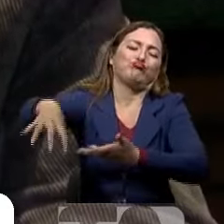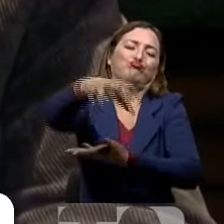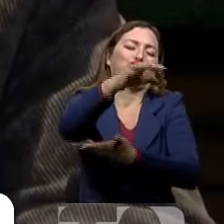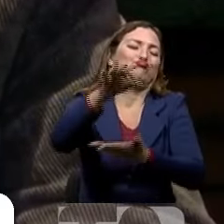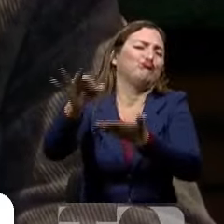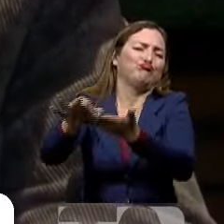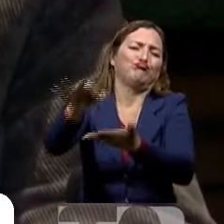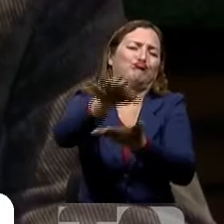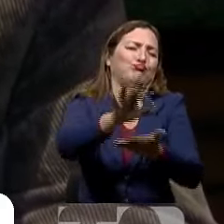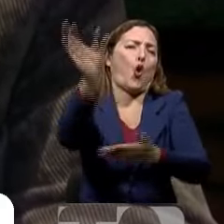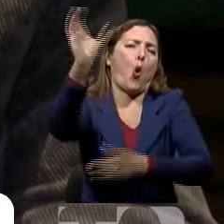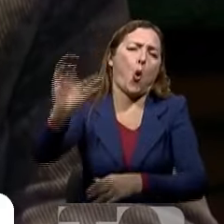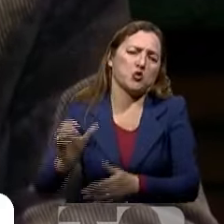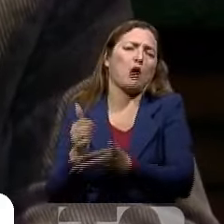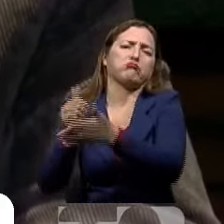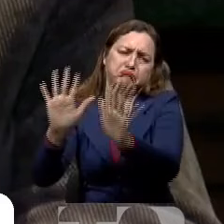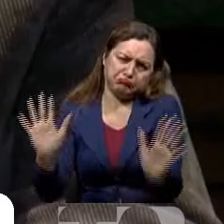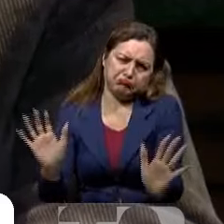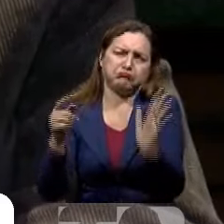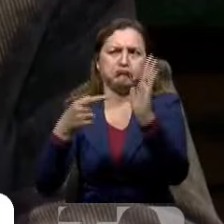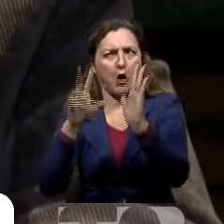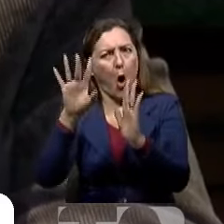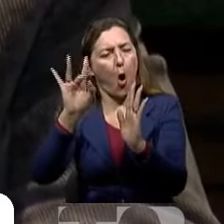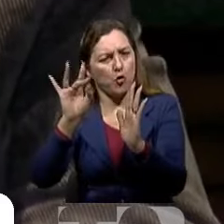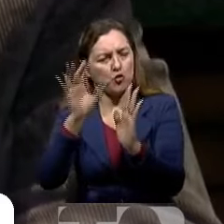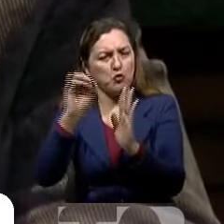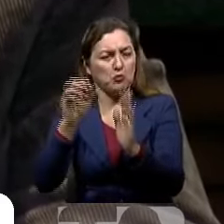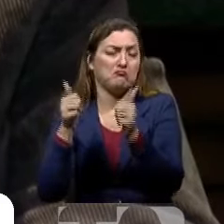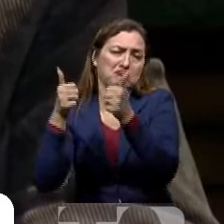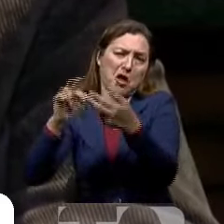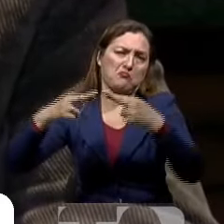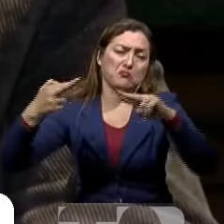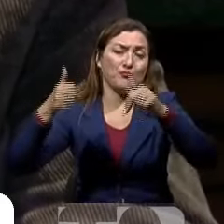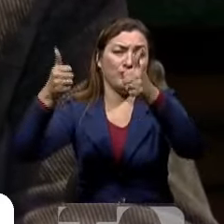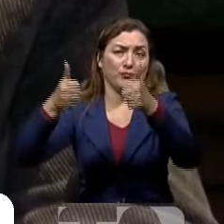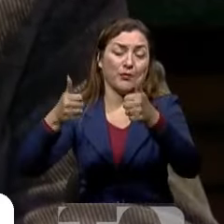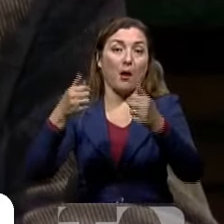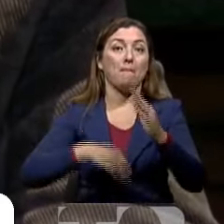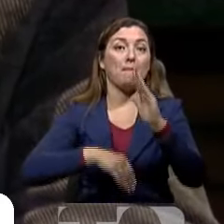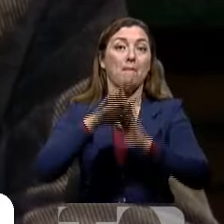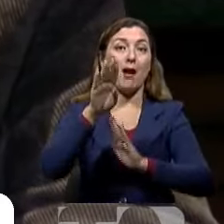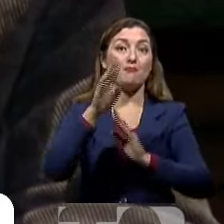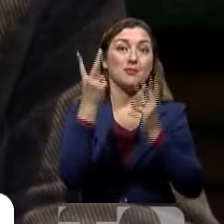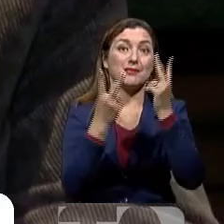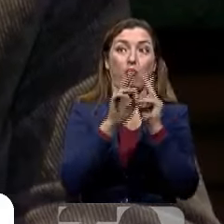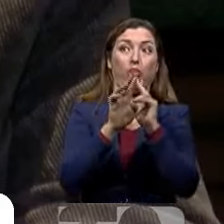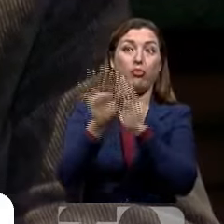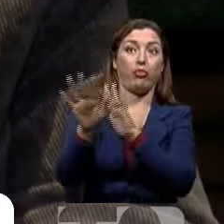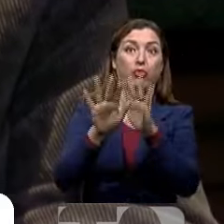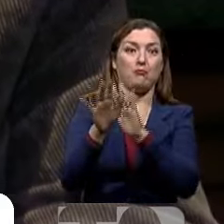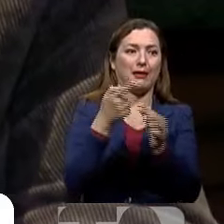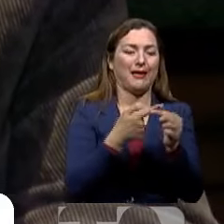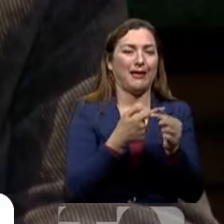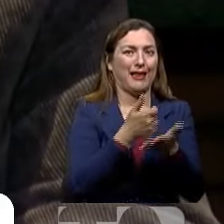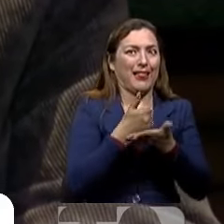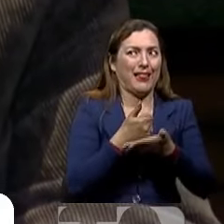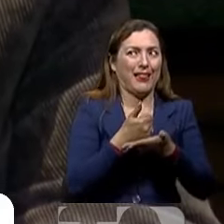Le sirve tal vez a la costa y le sirve a algunas regiones donde hay una mayor afluencia de visitantes. A Quito no